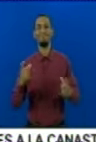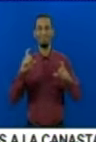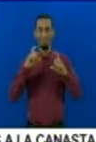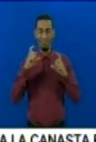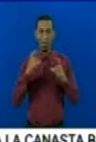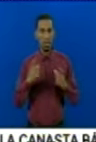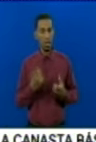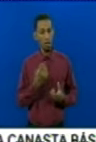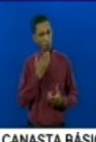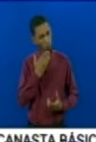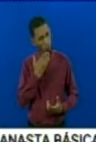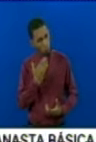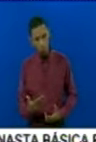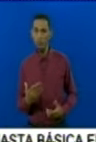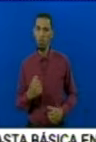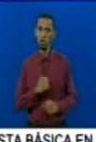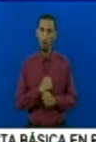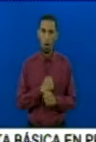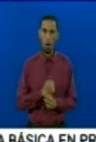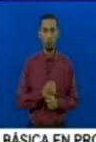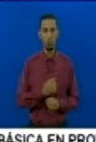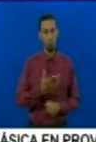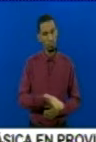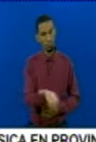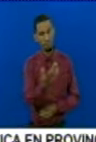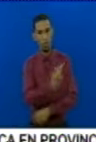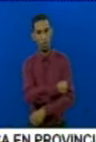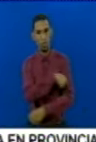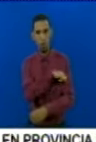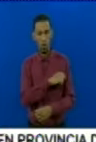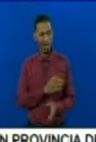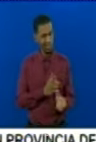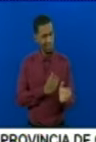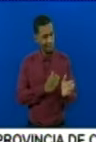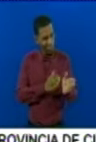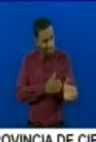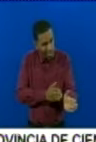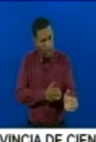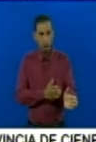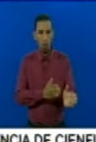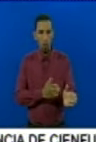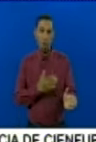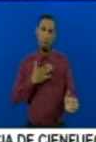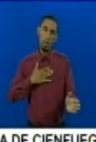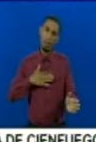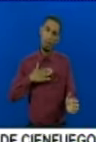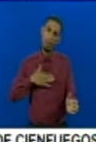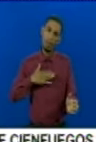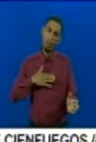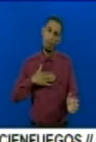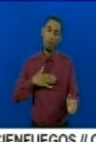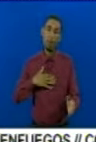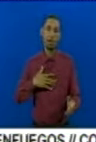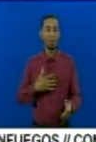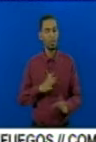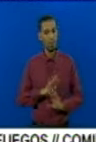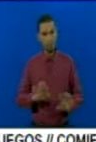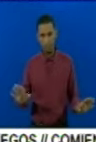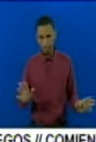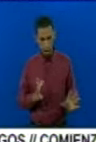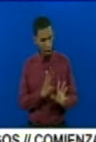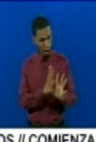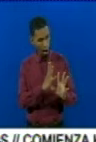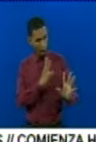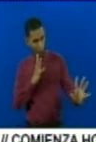población, porque nuestro pueblo ha estado con mucha disciplina, esperando en la bodega, esperando en las tiendas, que lleguen